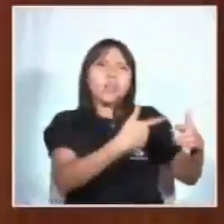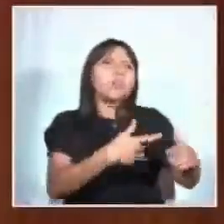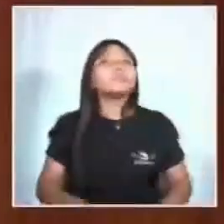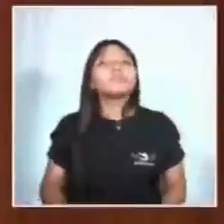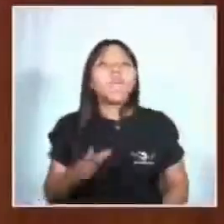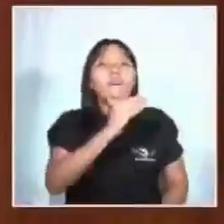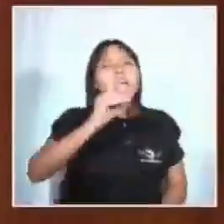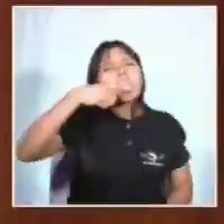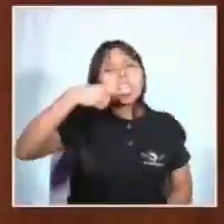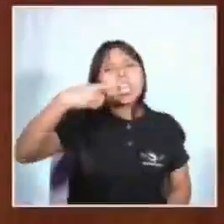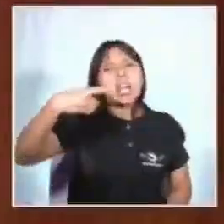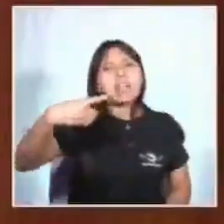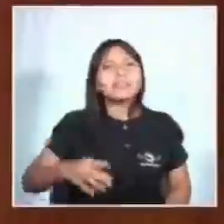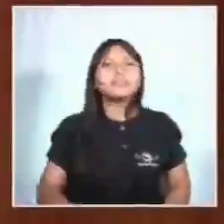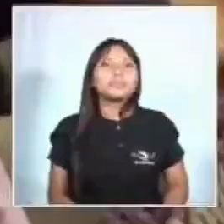Y dígale, vecina,